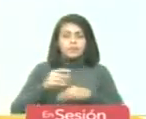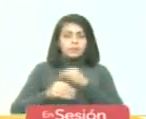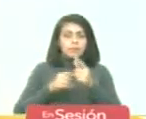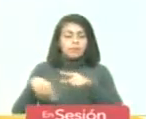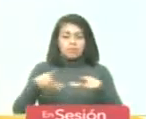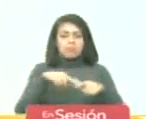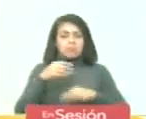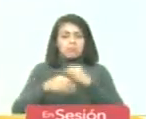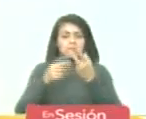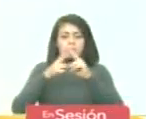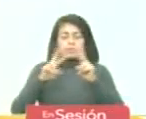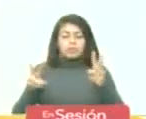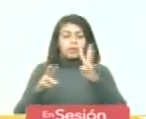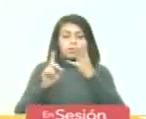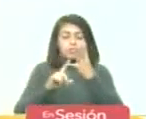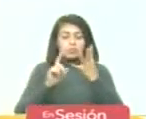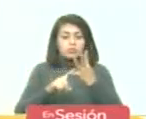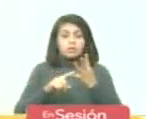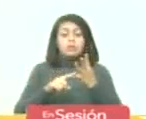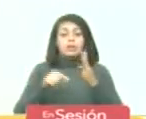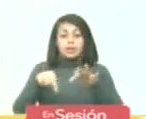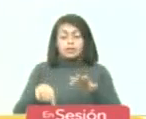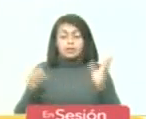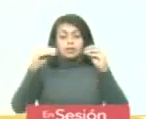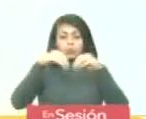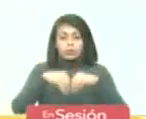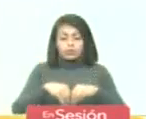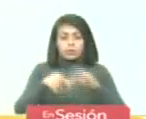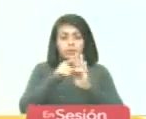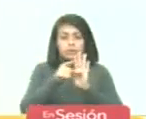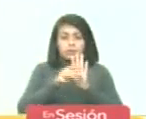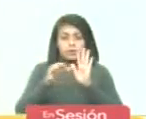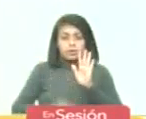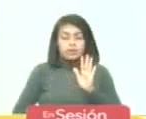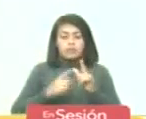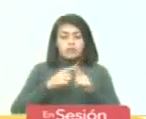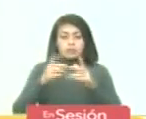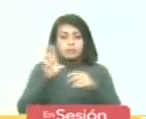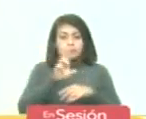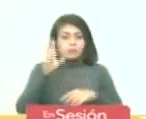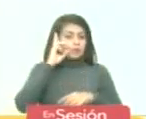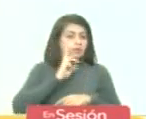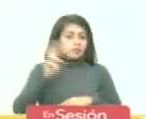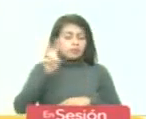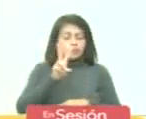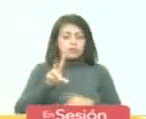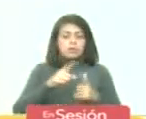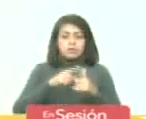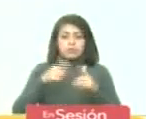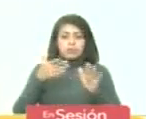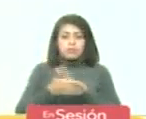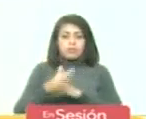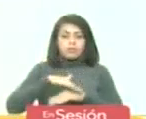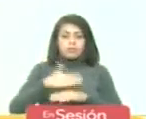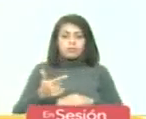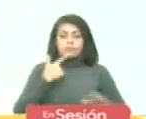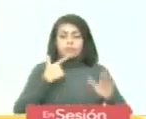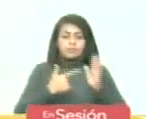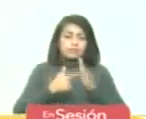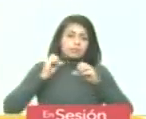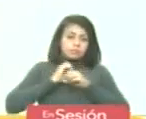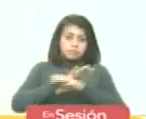patria. Cuarto, publicar el presente acuerdo en la Gaceta Oficial de la República Bolivariana de Venezuela y dar máxima